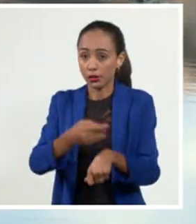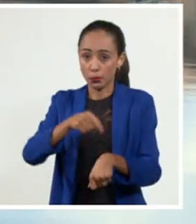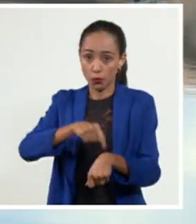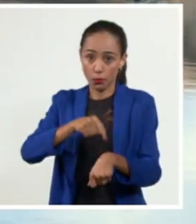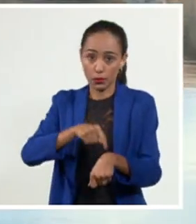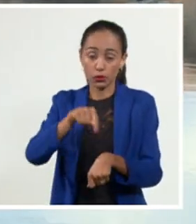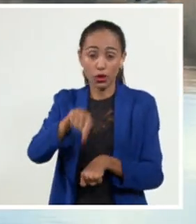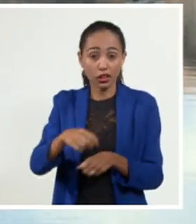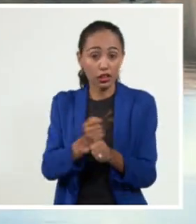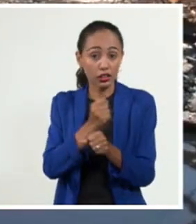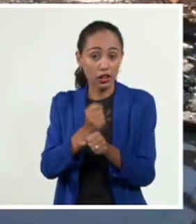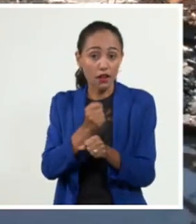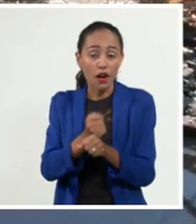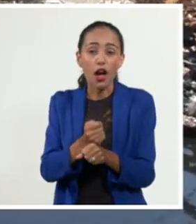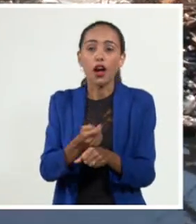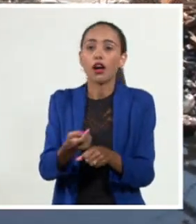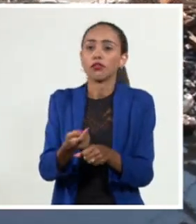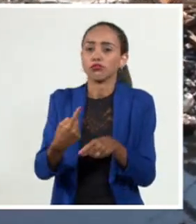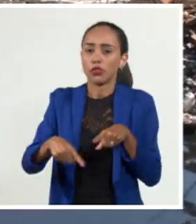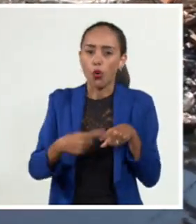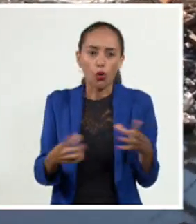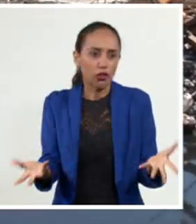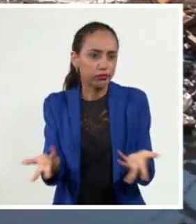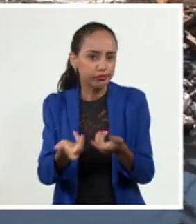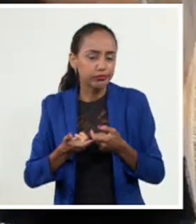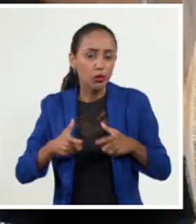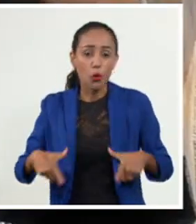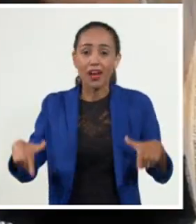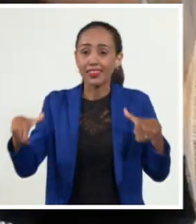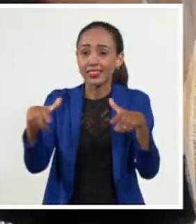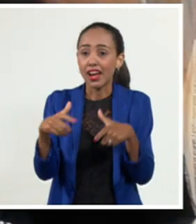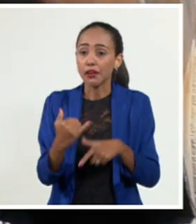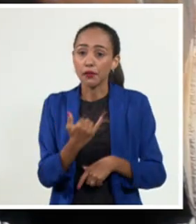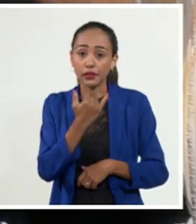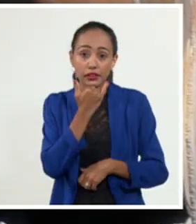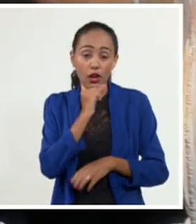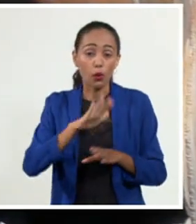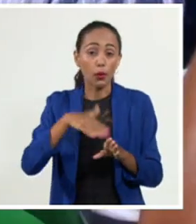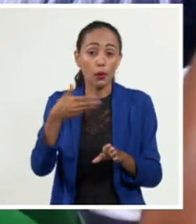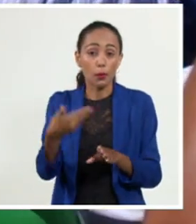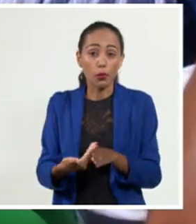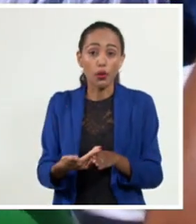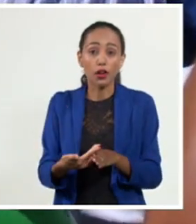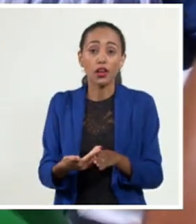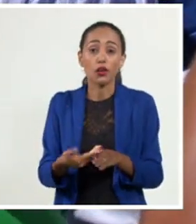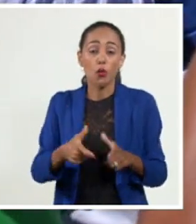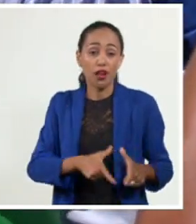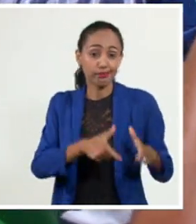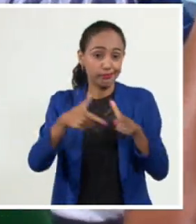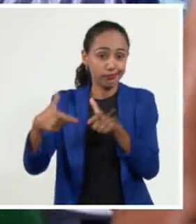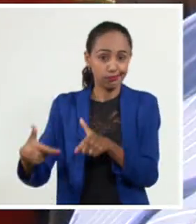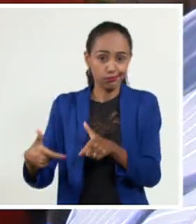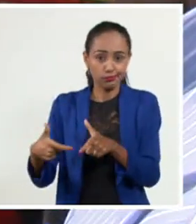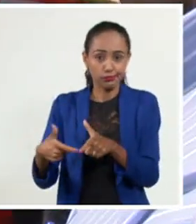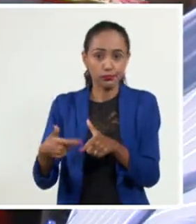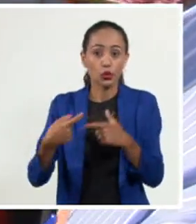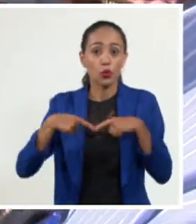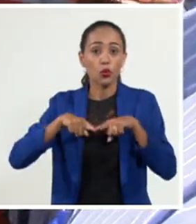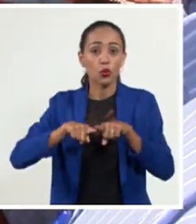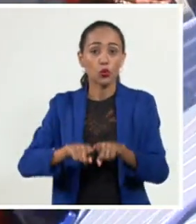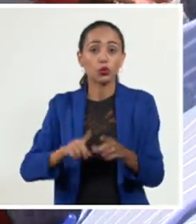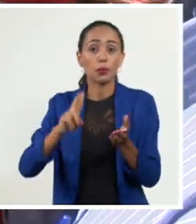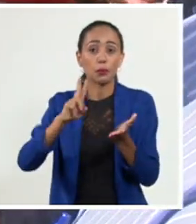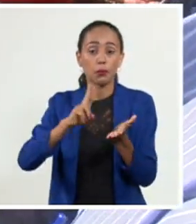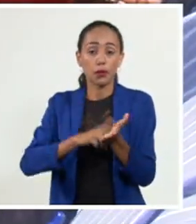elaboran en la extracción de residuos en los tanques afectados para luego proceder a su desmonte acompañado por la